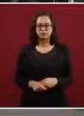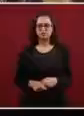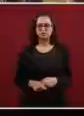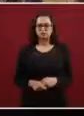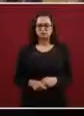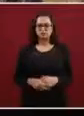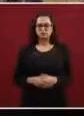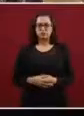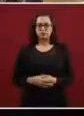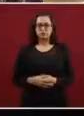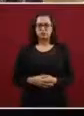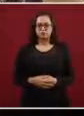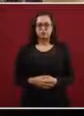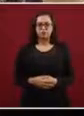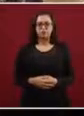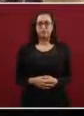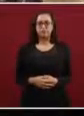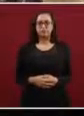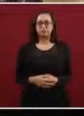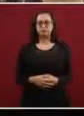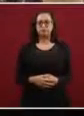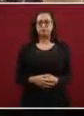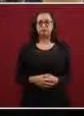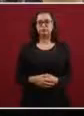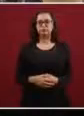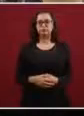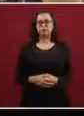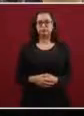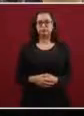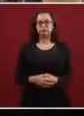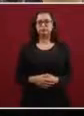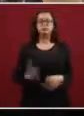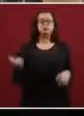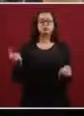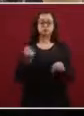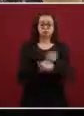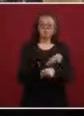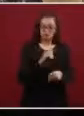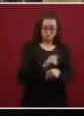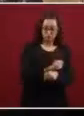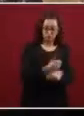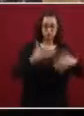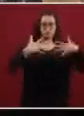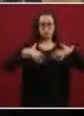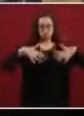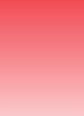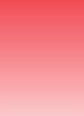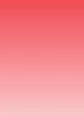A ver, vamos a… Aplica a calzado y textil confección.